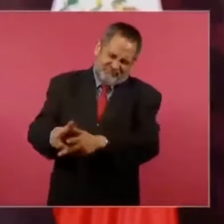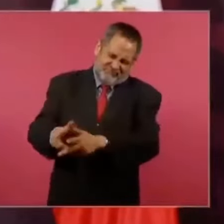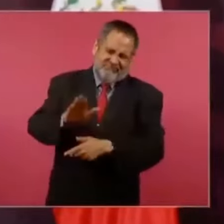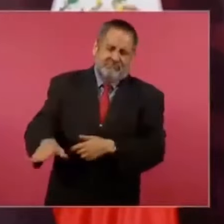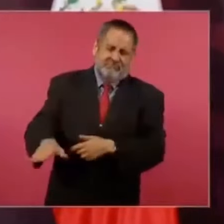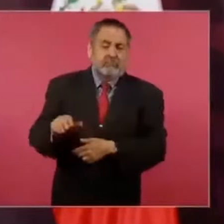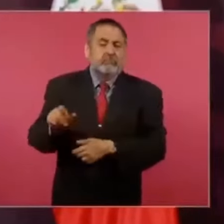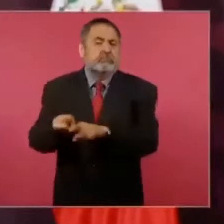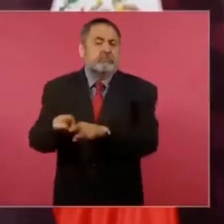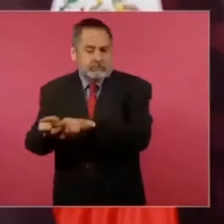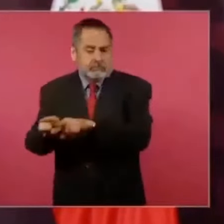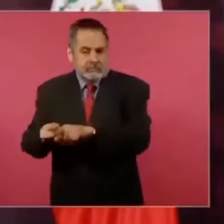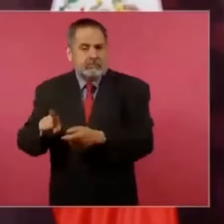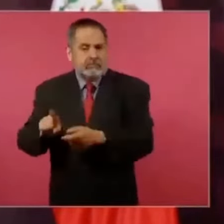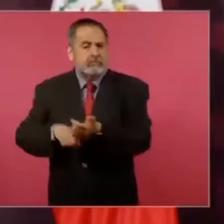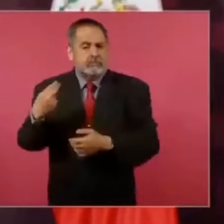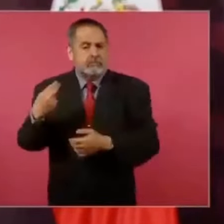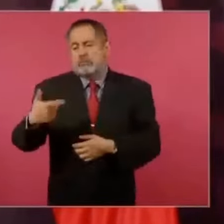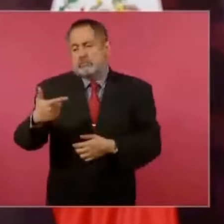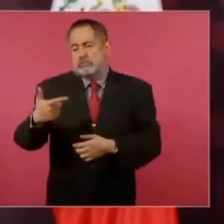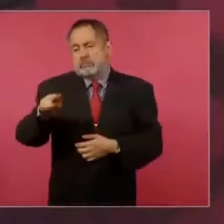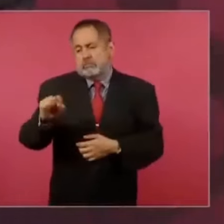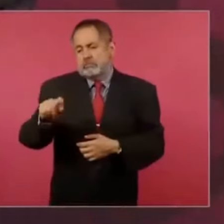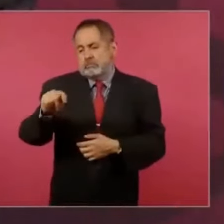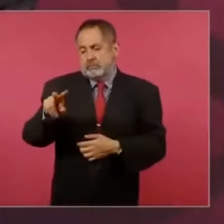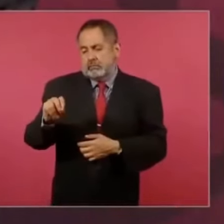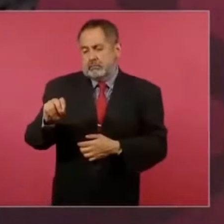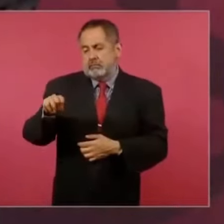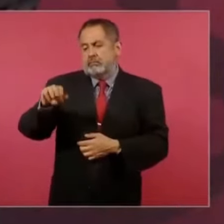a su hermano Gustavo en la Ciudadela